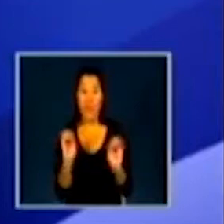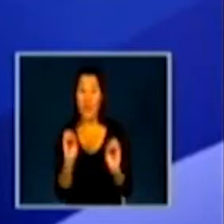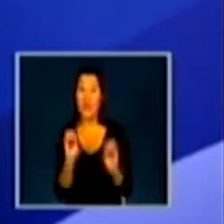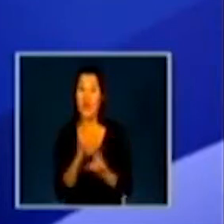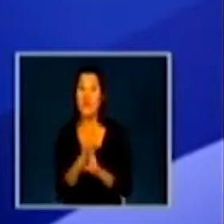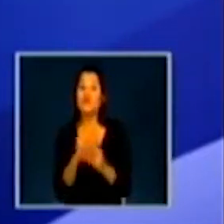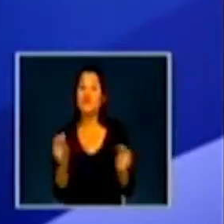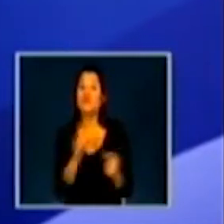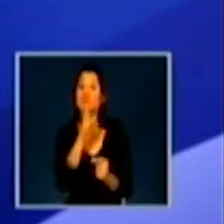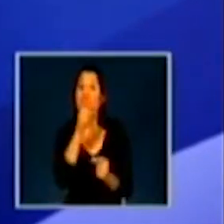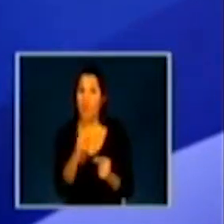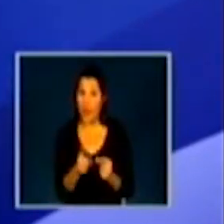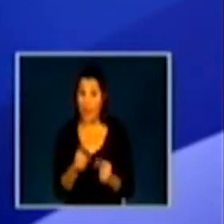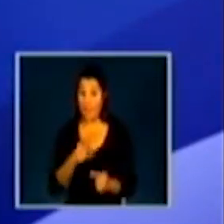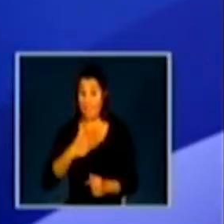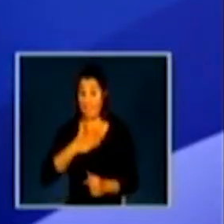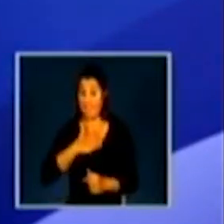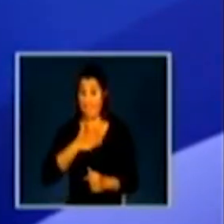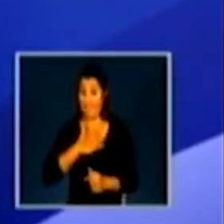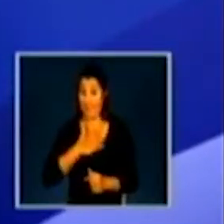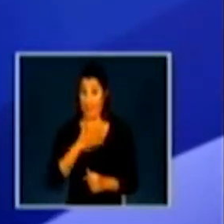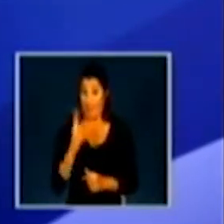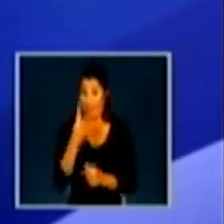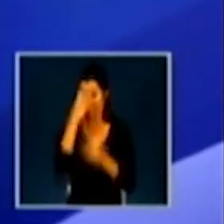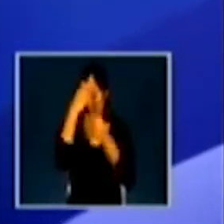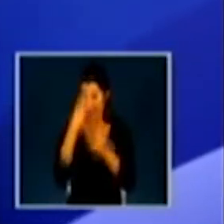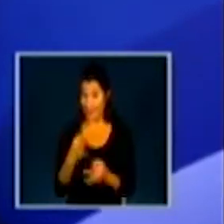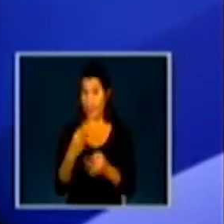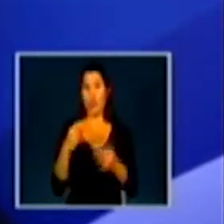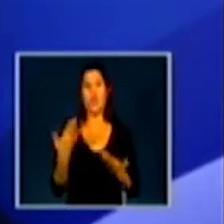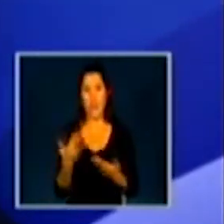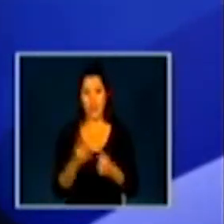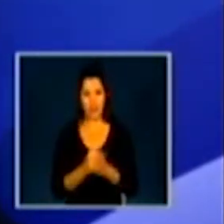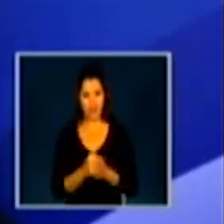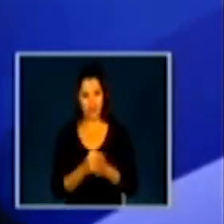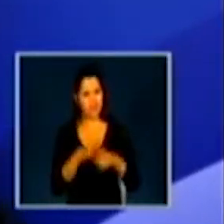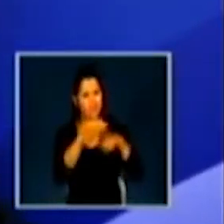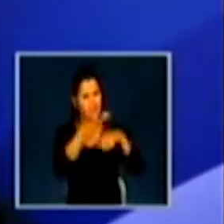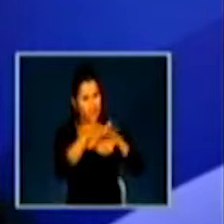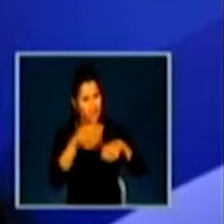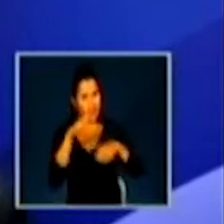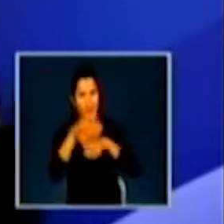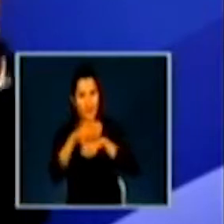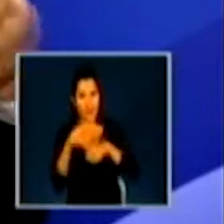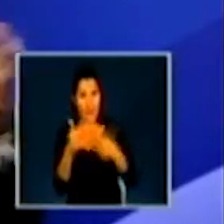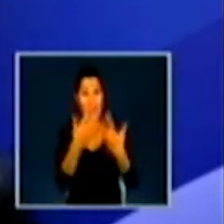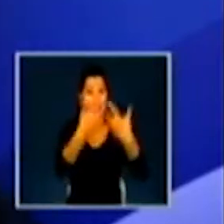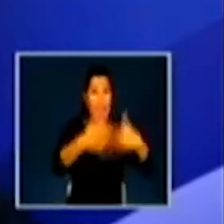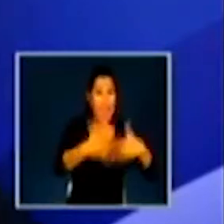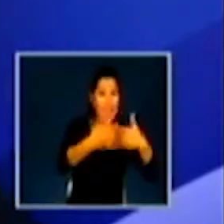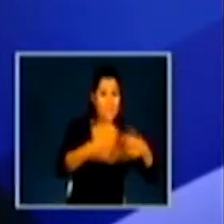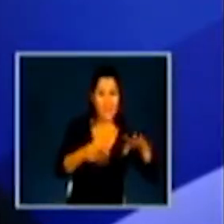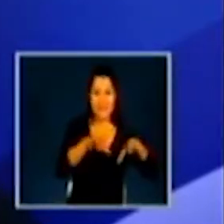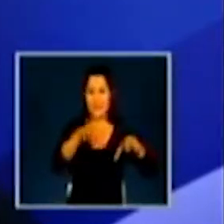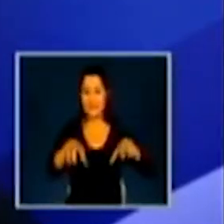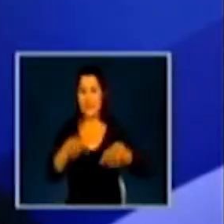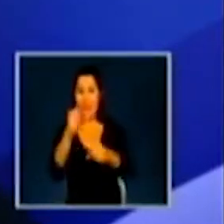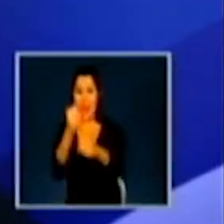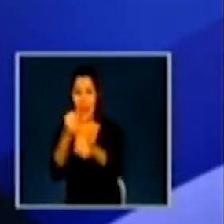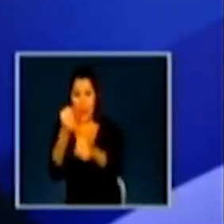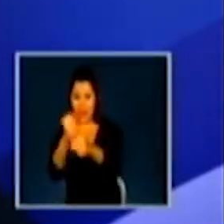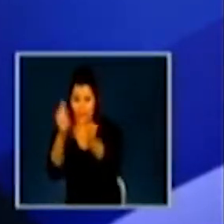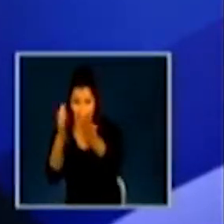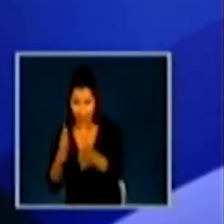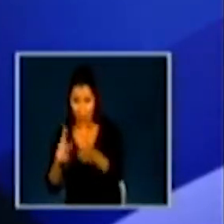presidente electo, ni siquiera tomando posición, es llamar a una concertación entre el sector empresarial, el sector laboral, los partidos que